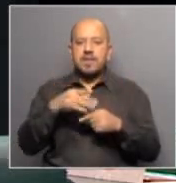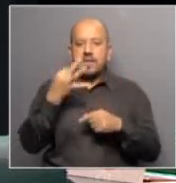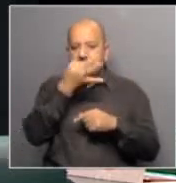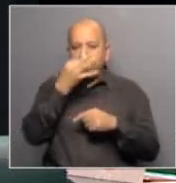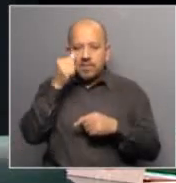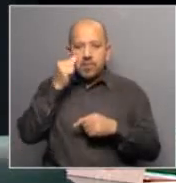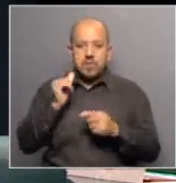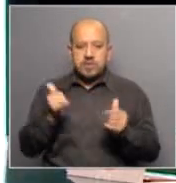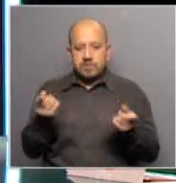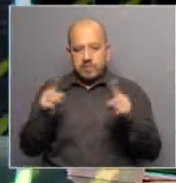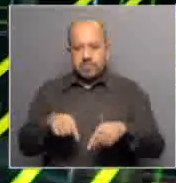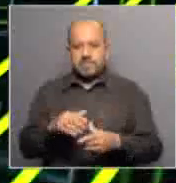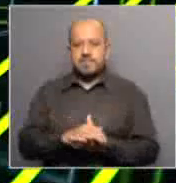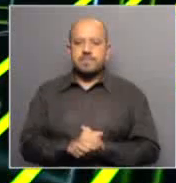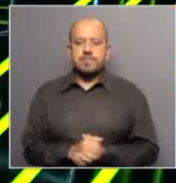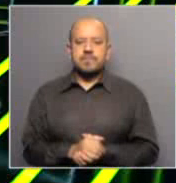narcotráfico. Ya venimos.